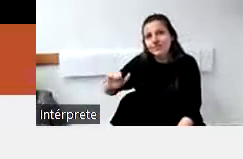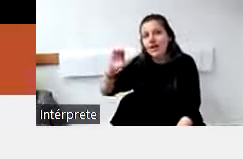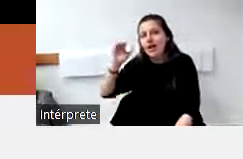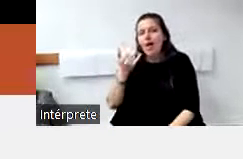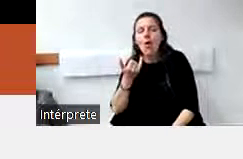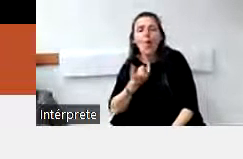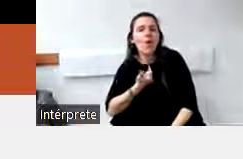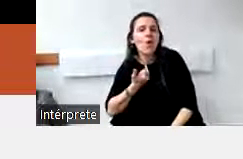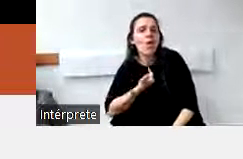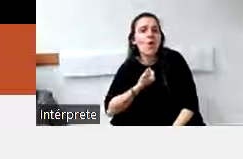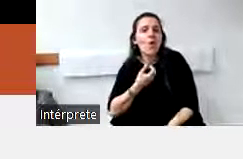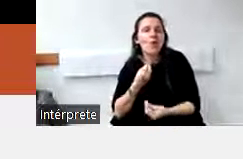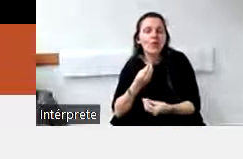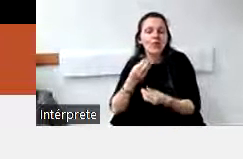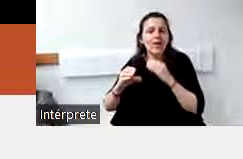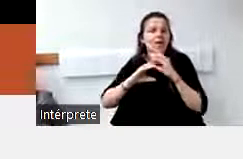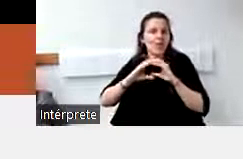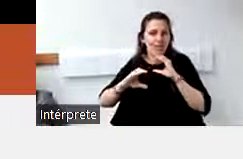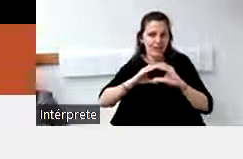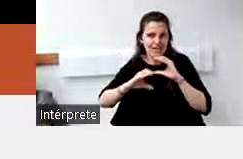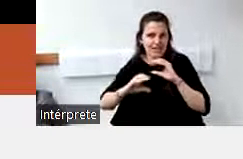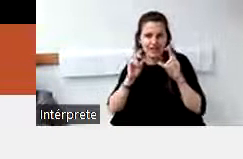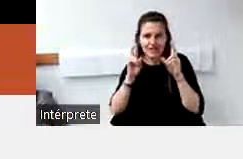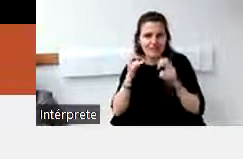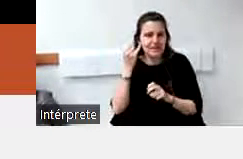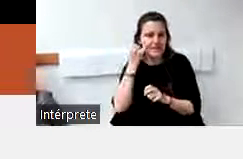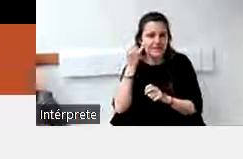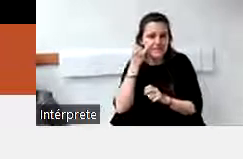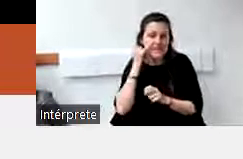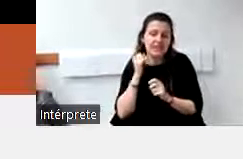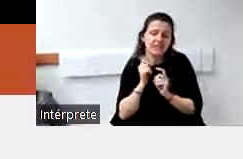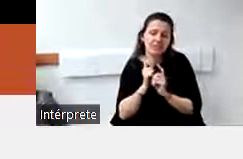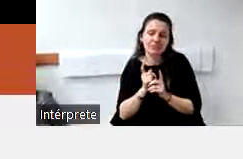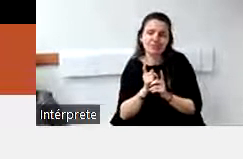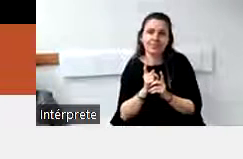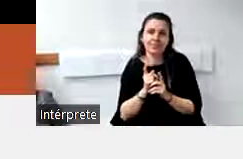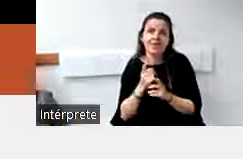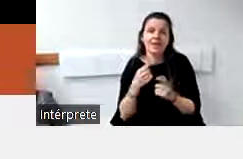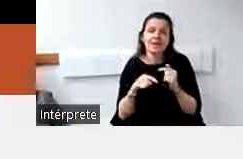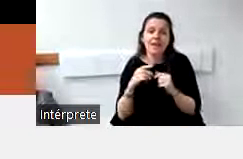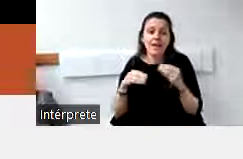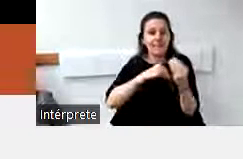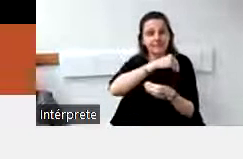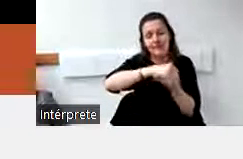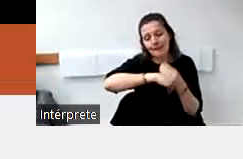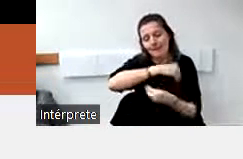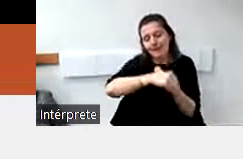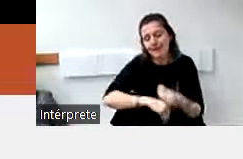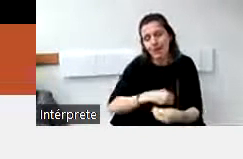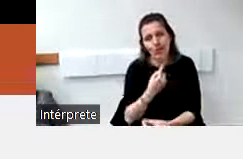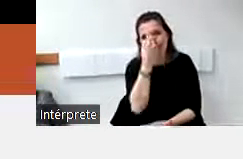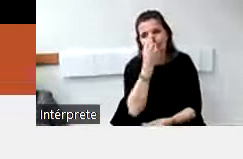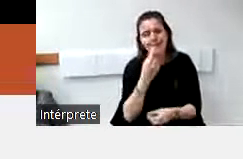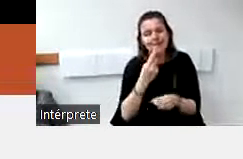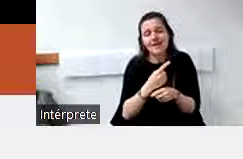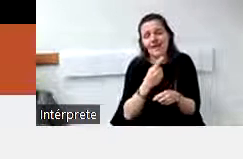se maneja esa sexualidad en la familia, que es el primer espacio de socialización. Y es